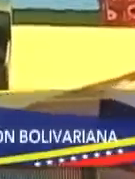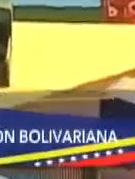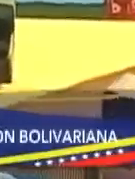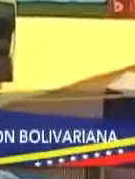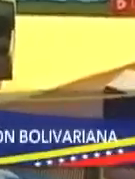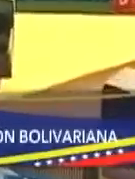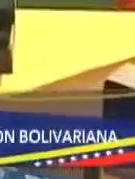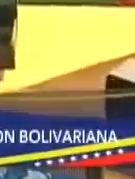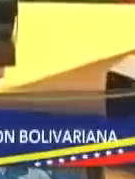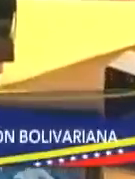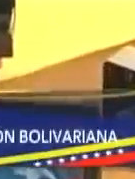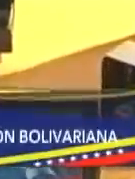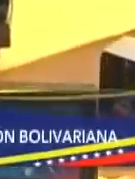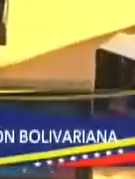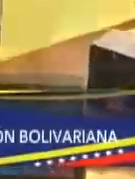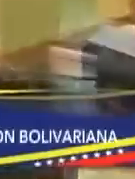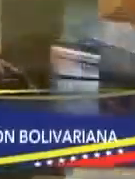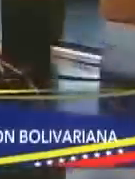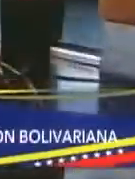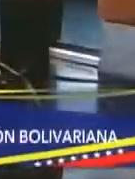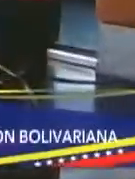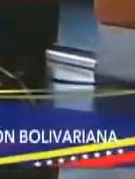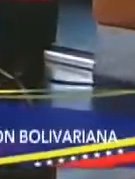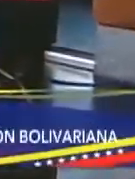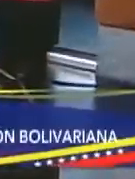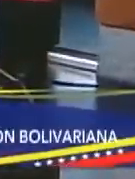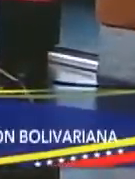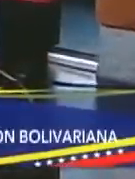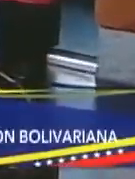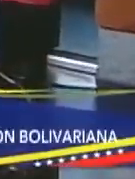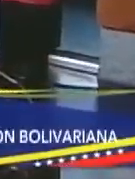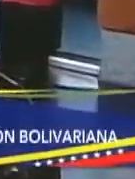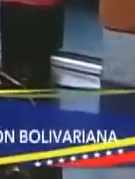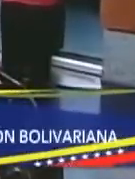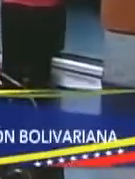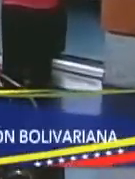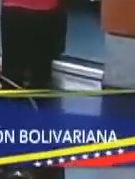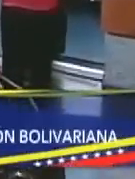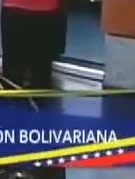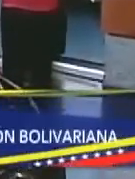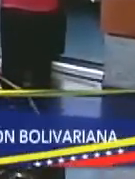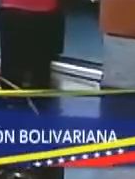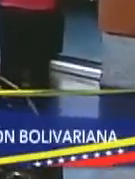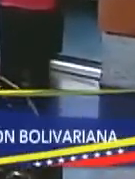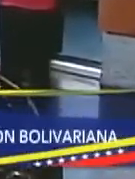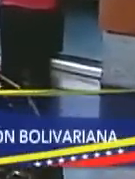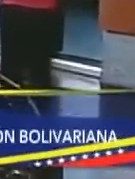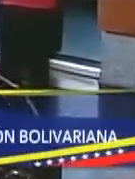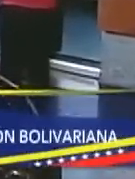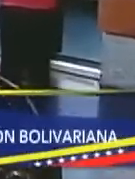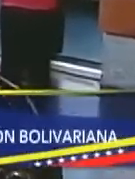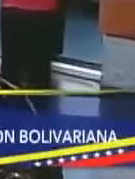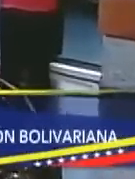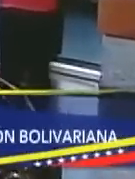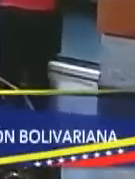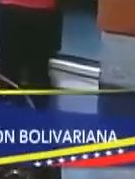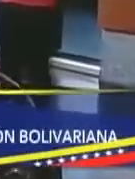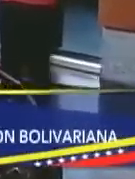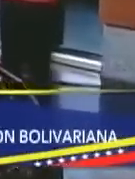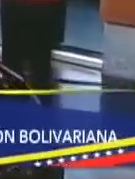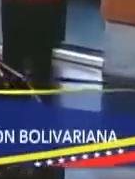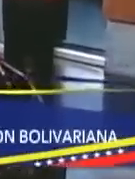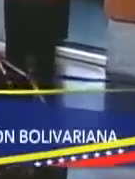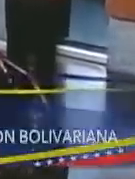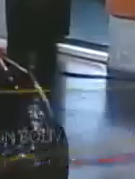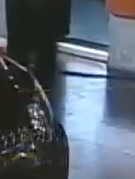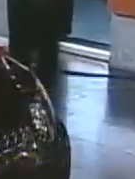Es por gobierno, es por revolución. Hoy, cuando cumplimos 24 años de